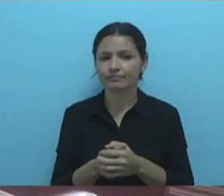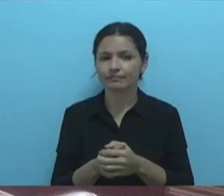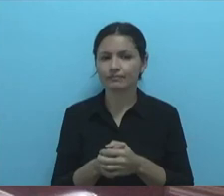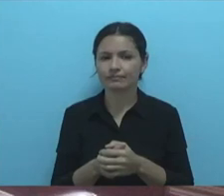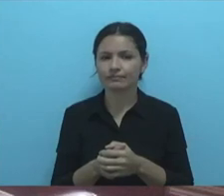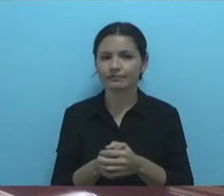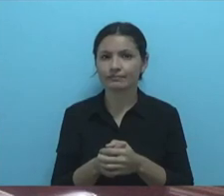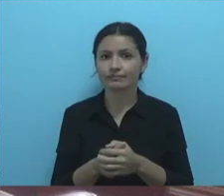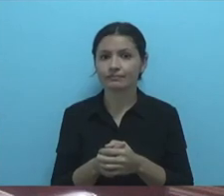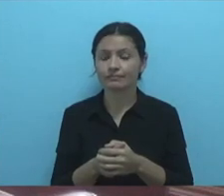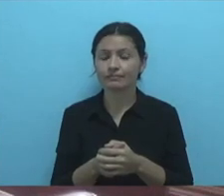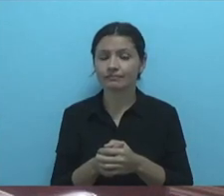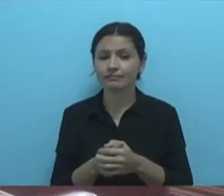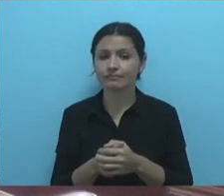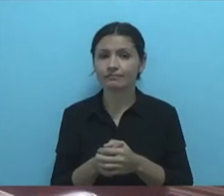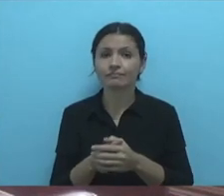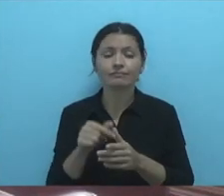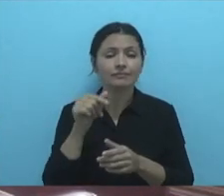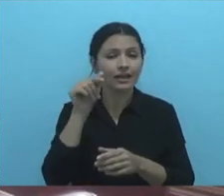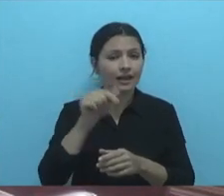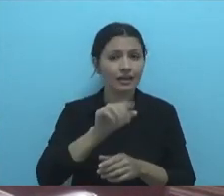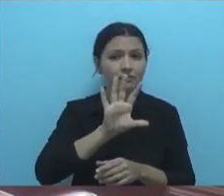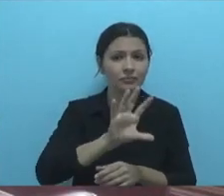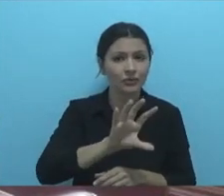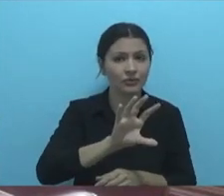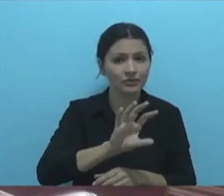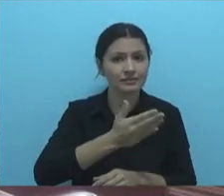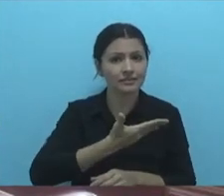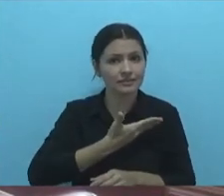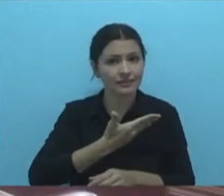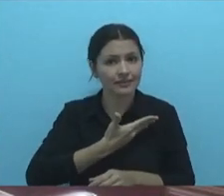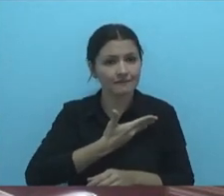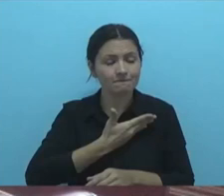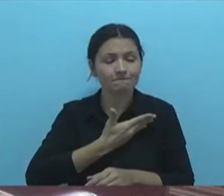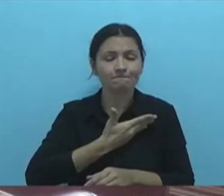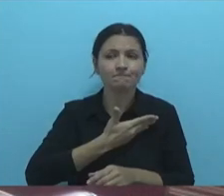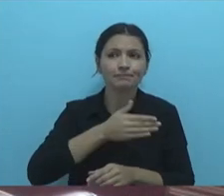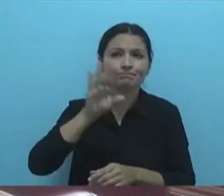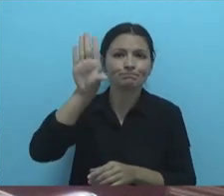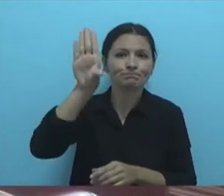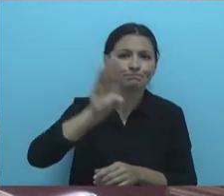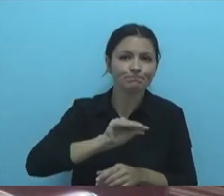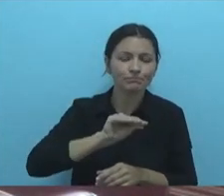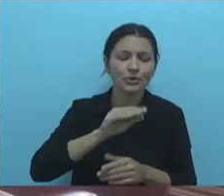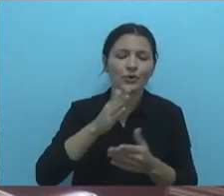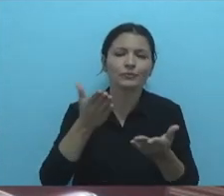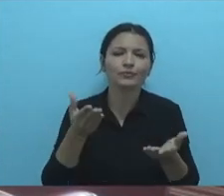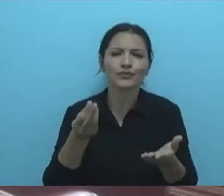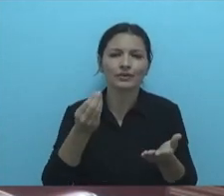hace política y me parece que la corte de Santa Fe se ha copiado eso primero